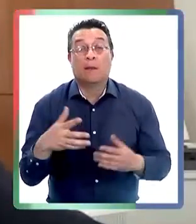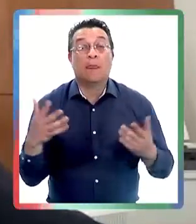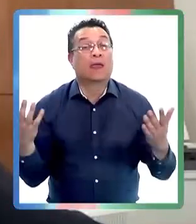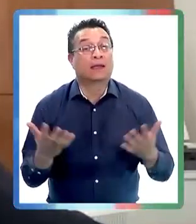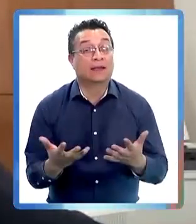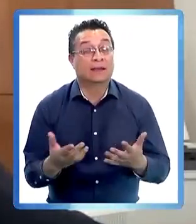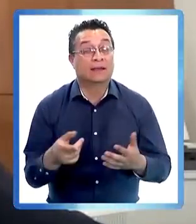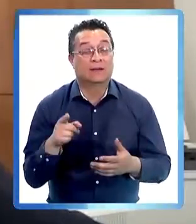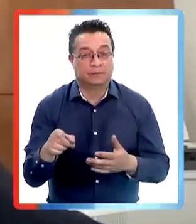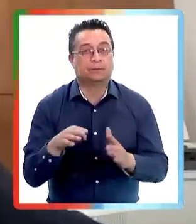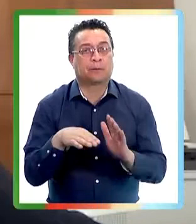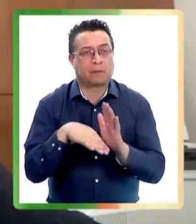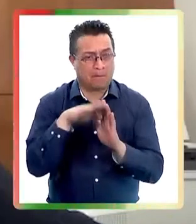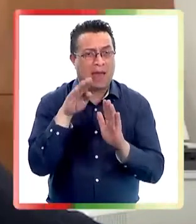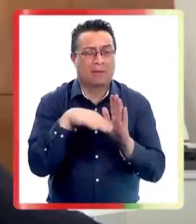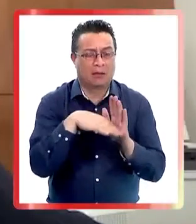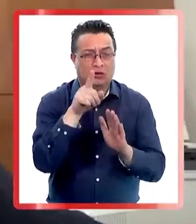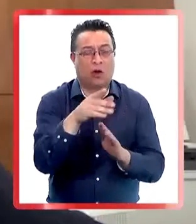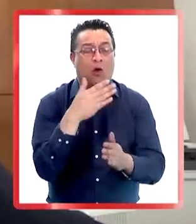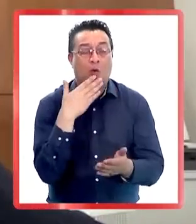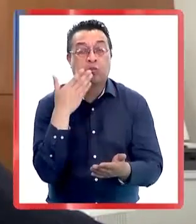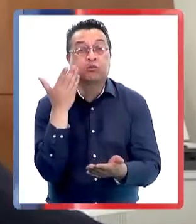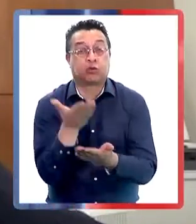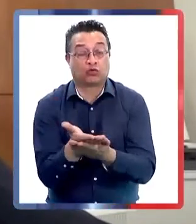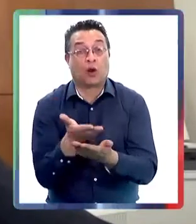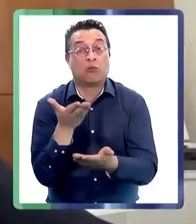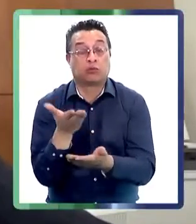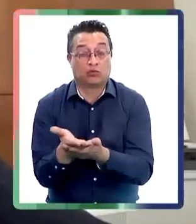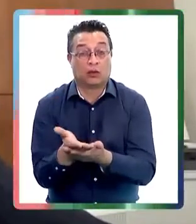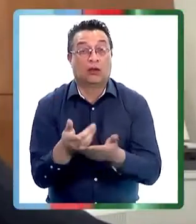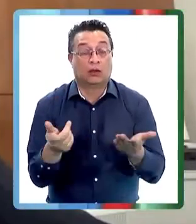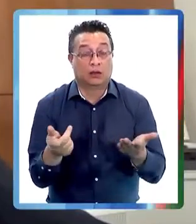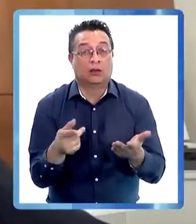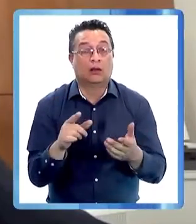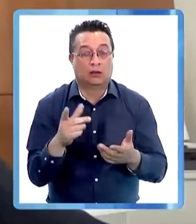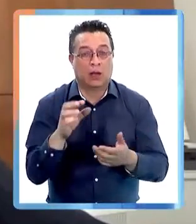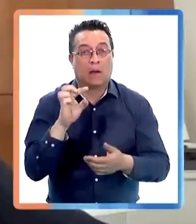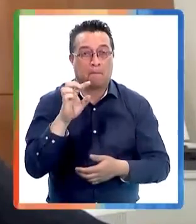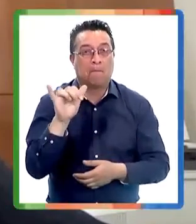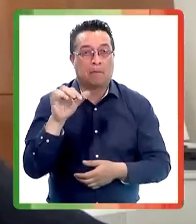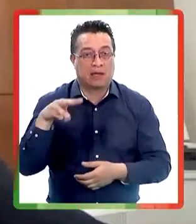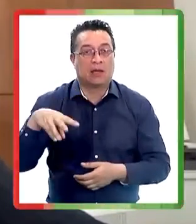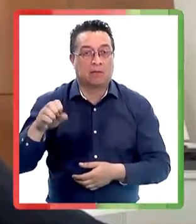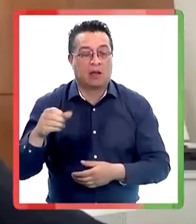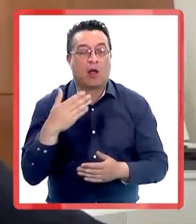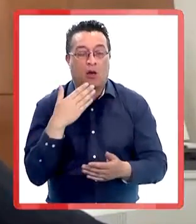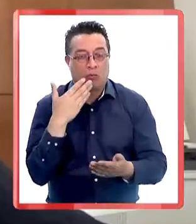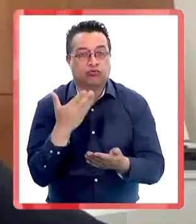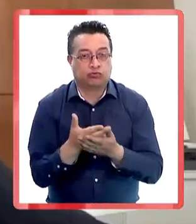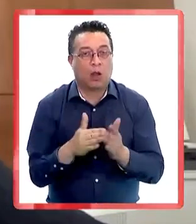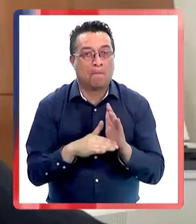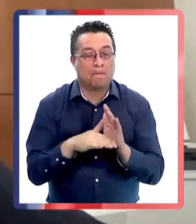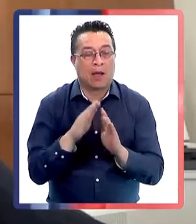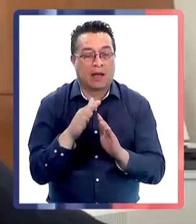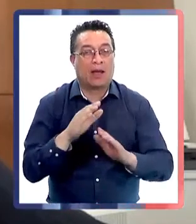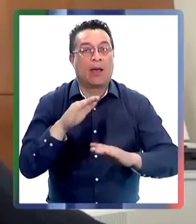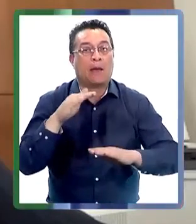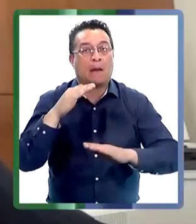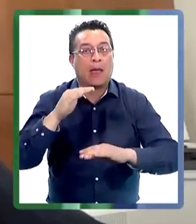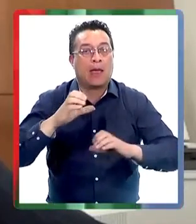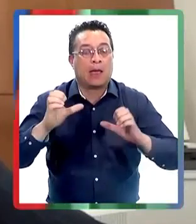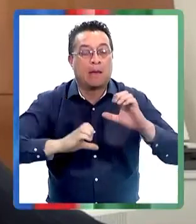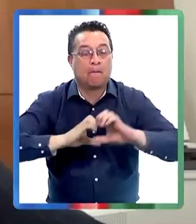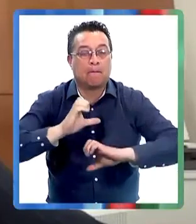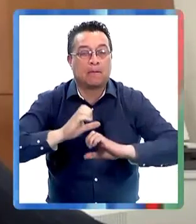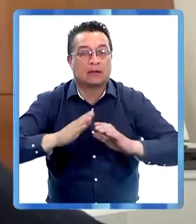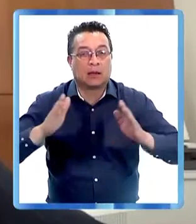es que la mayoría de las que han postulado son pequeñas y medianas empresas. Pequeñas y medianas